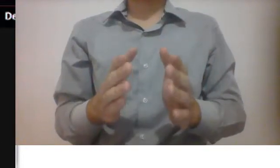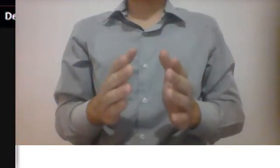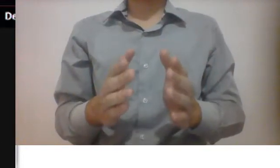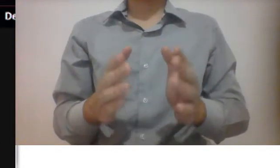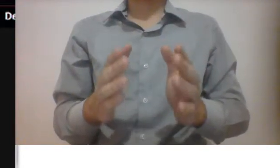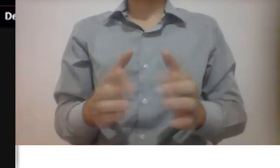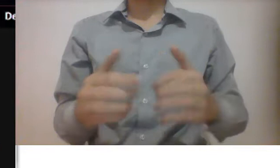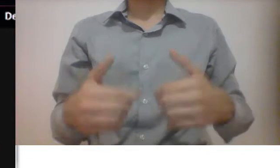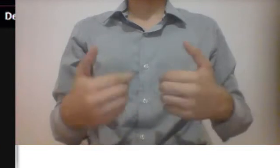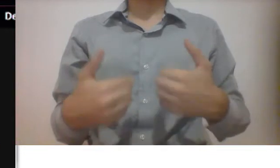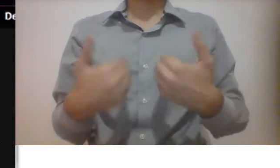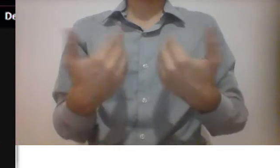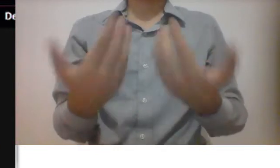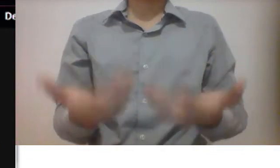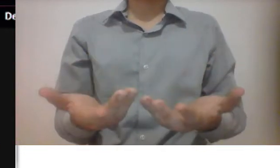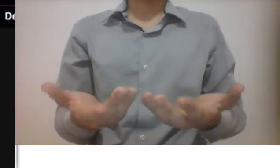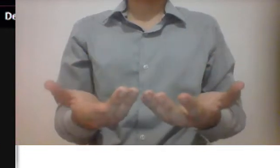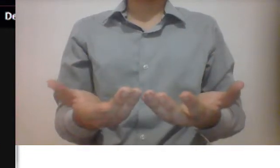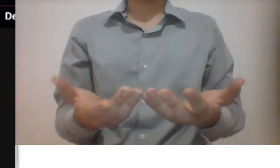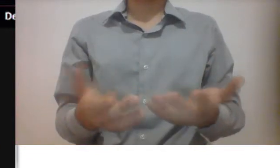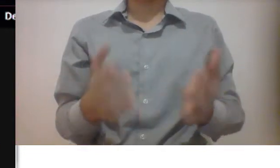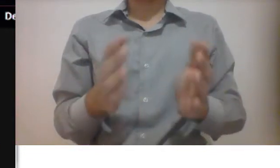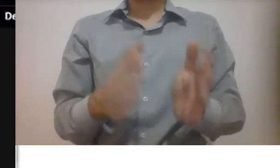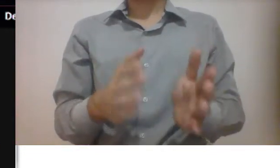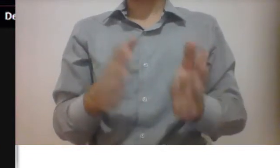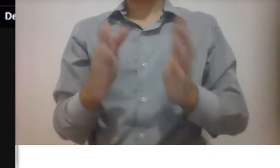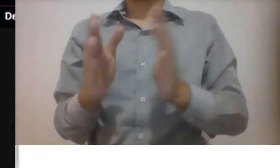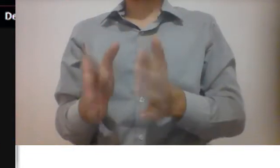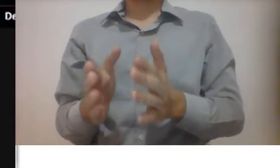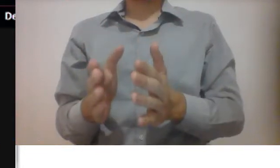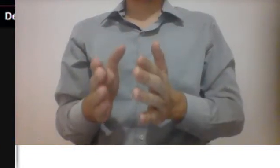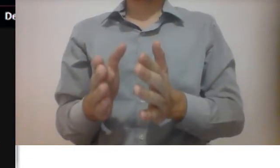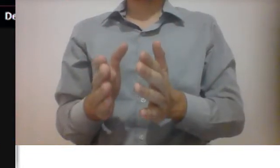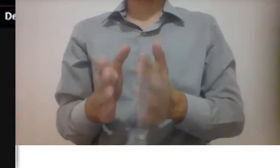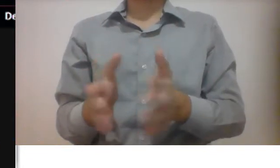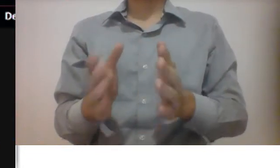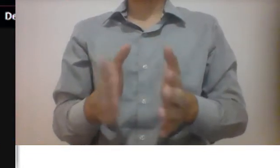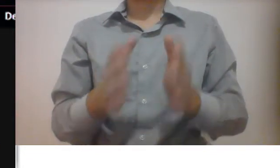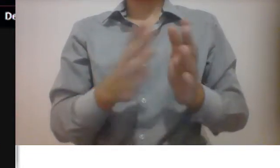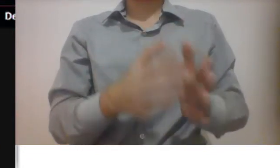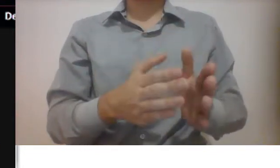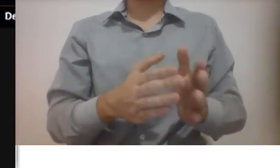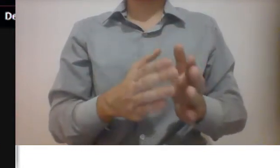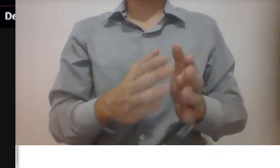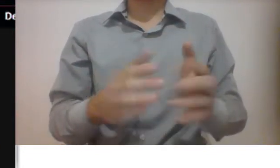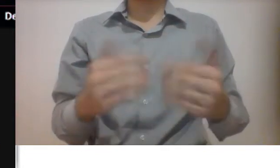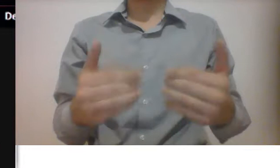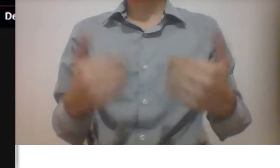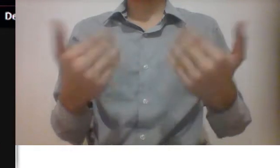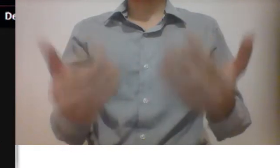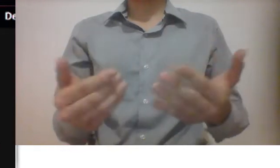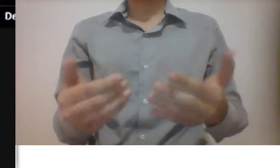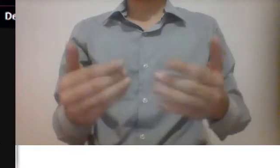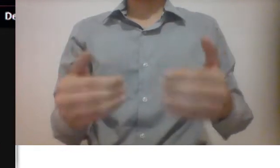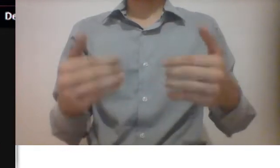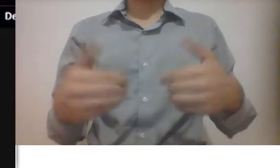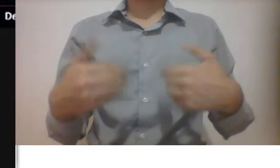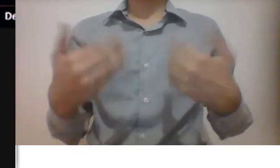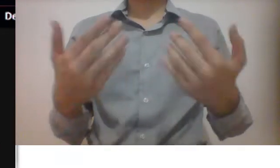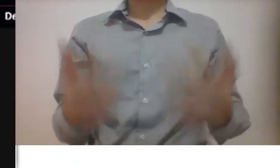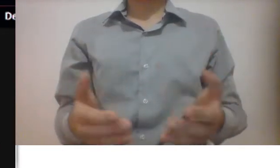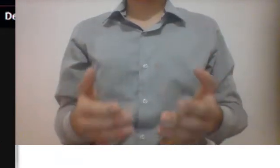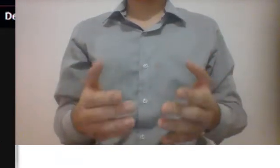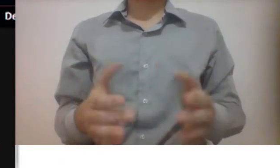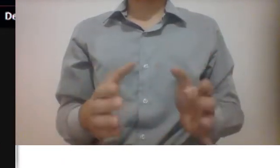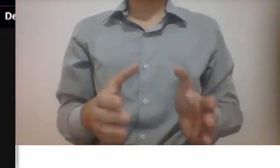principal fuente de ingreso era como servidor público, lo cual, hacer la comparación con el patrimonio que tenía, no concordaba, porque